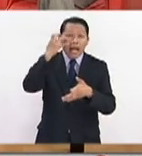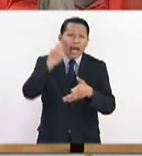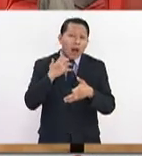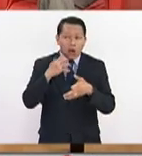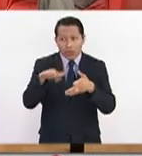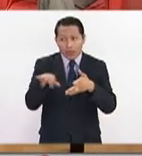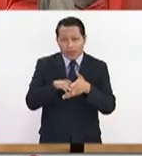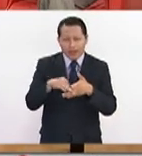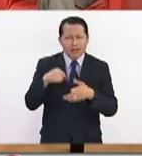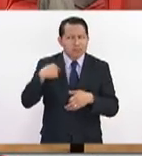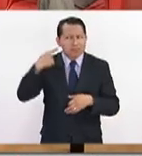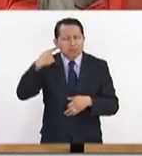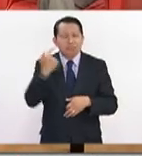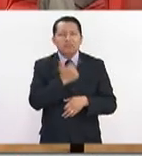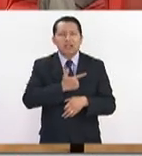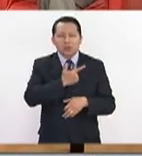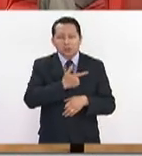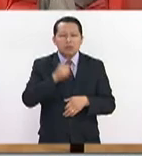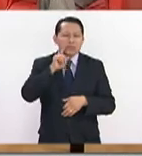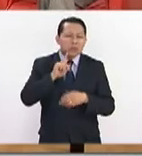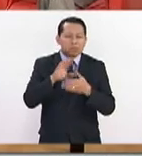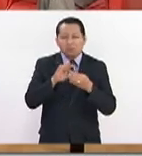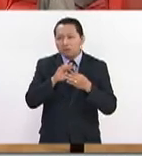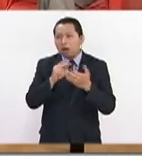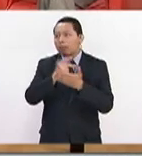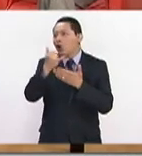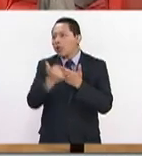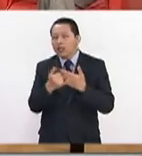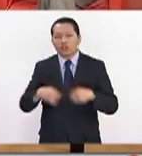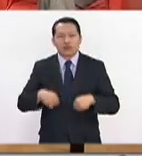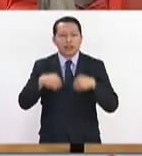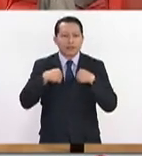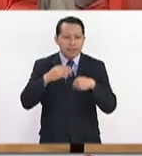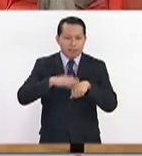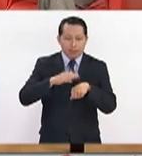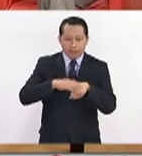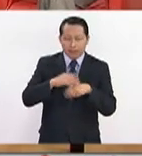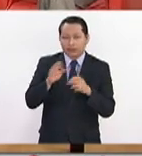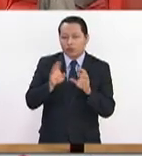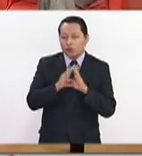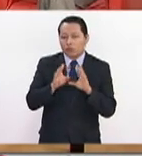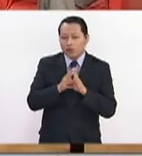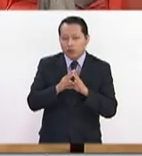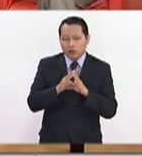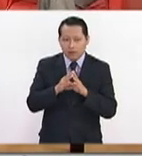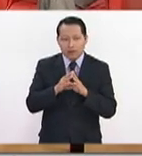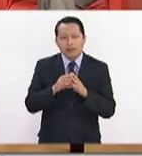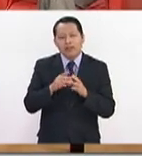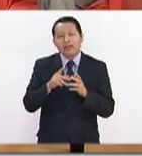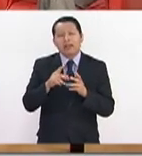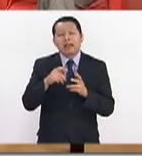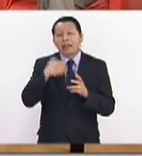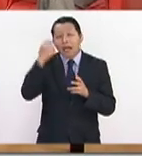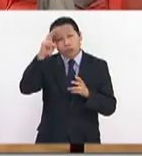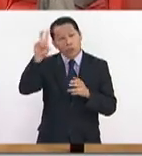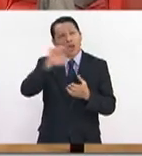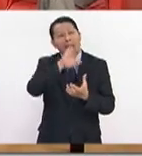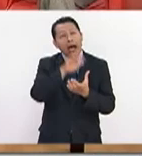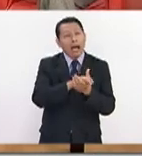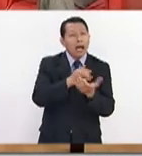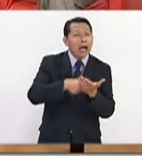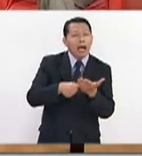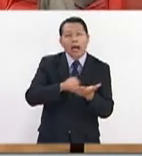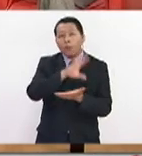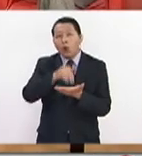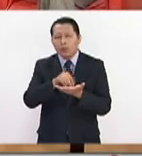gusta escuchar hablar a las mujeres. Me hablan de proyectos de vida más allá de un proyecto matrimonial, de un proyecto personal.